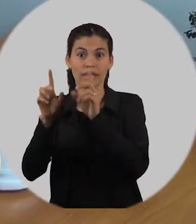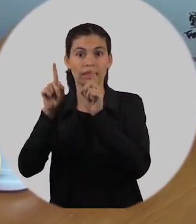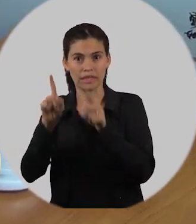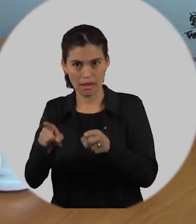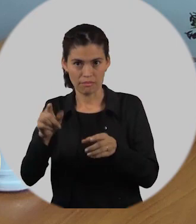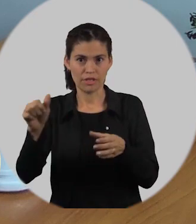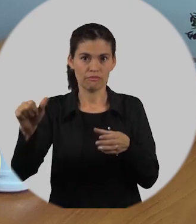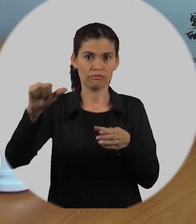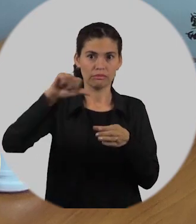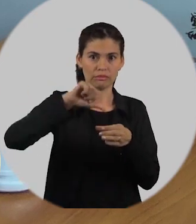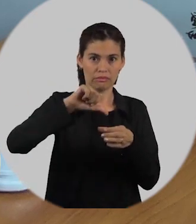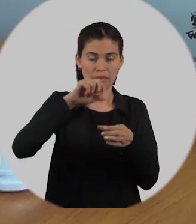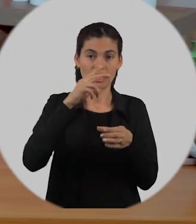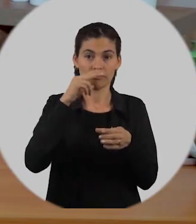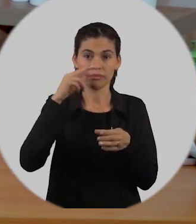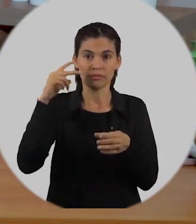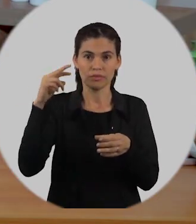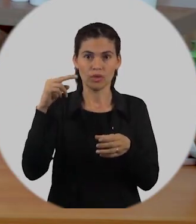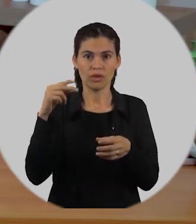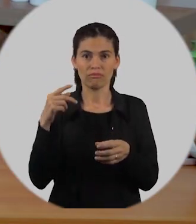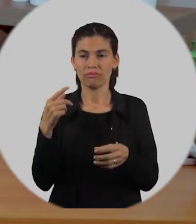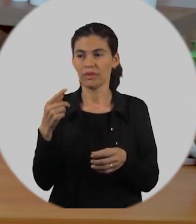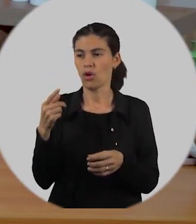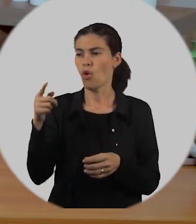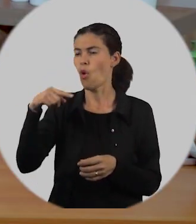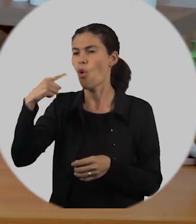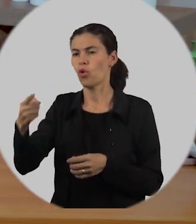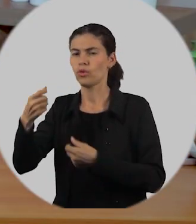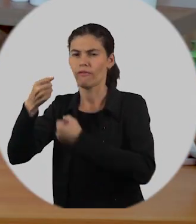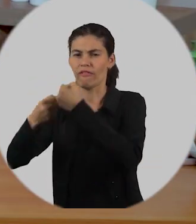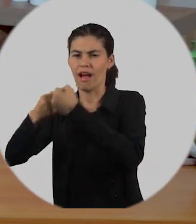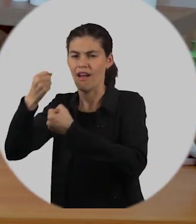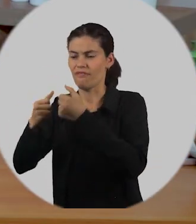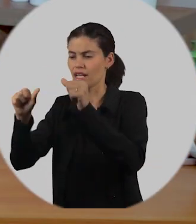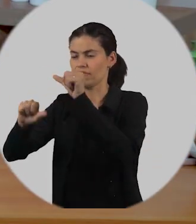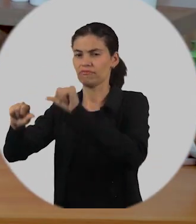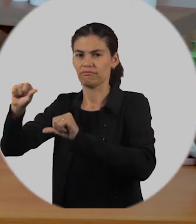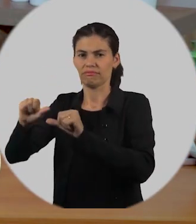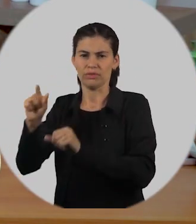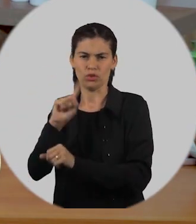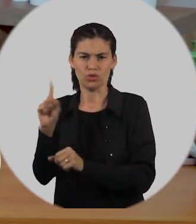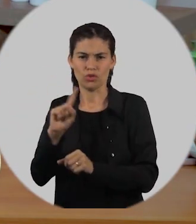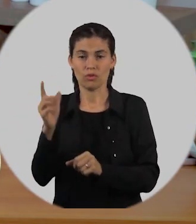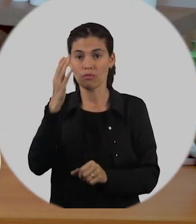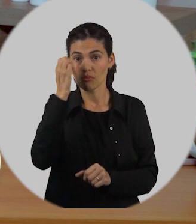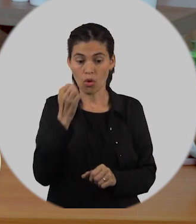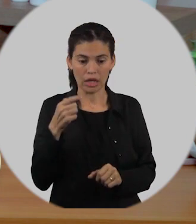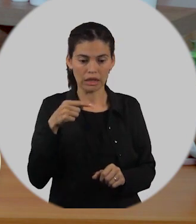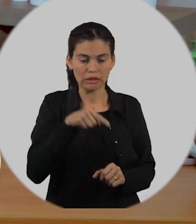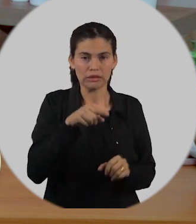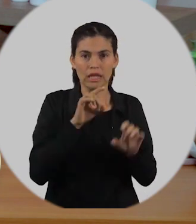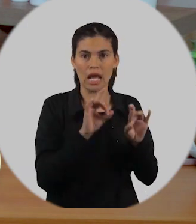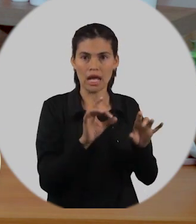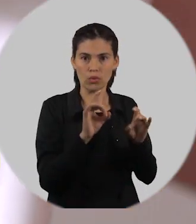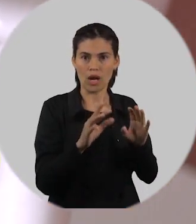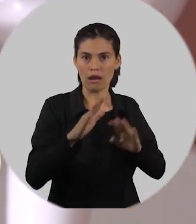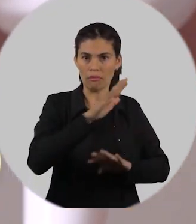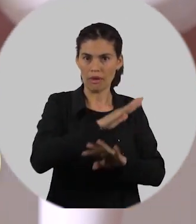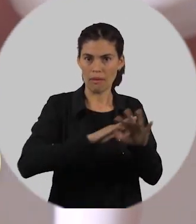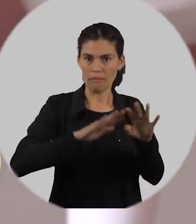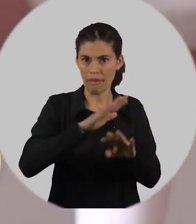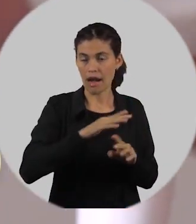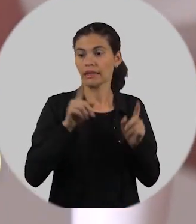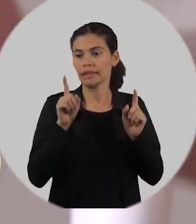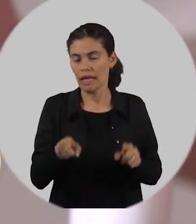naturales para las fragancias, que no sean sintéticas, porque al tener nuestra base natural y utilizar